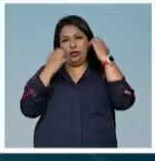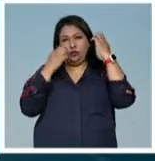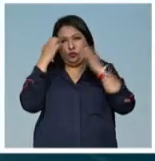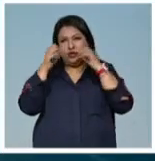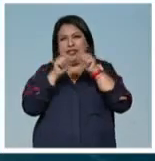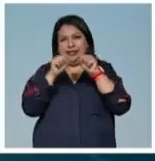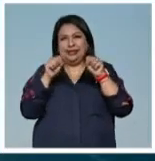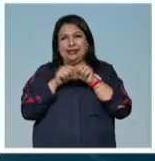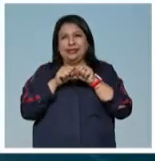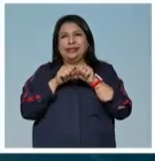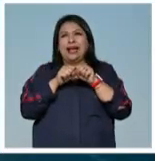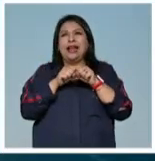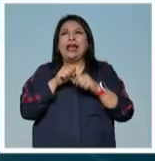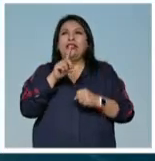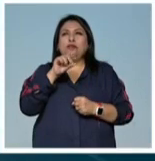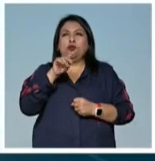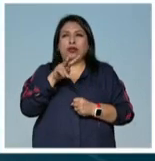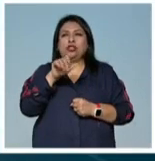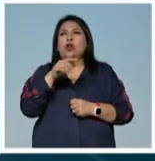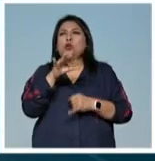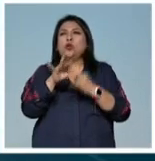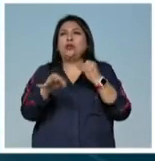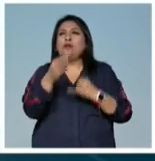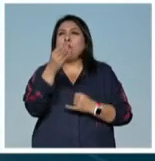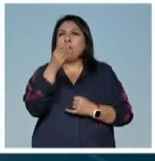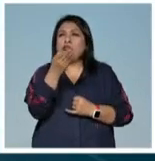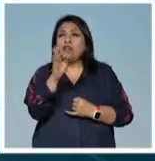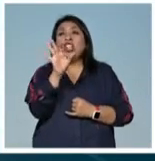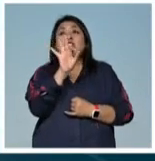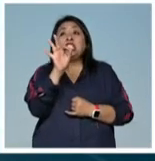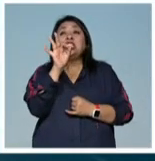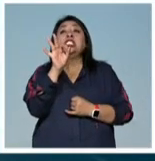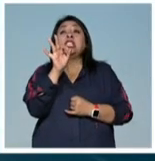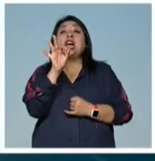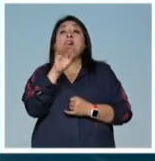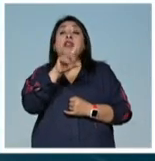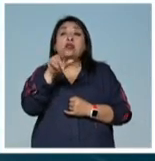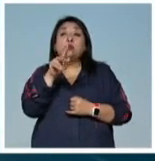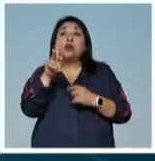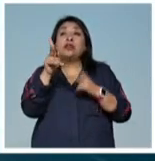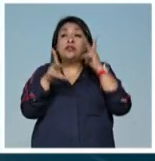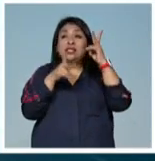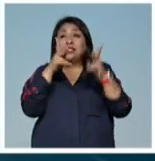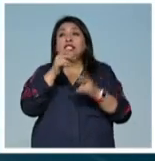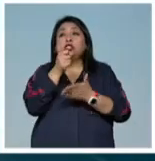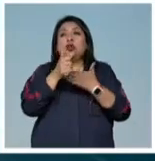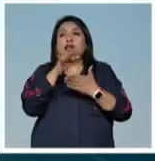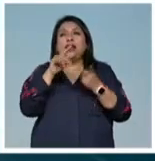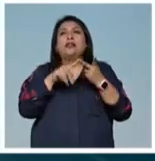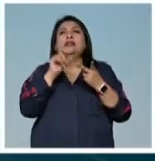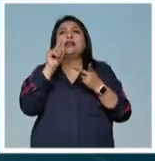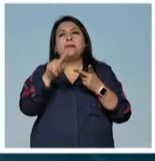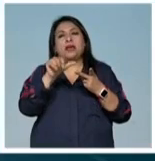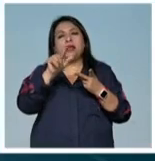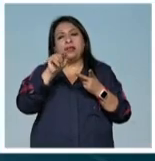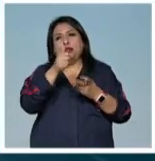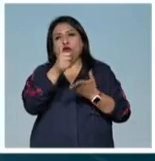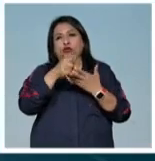Sala de la Provincia de la Diputación de Huelva a finales de febrero, posiblemente visite la ciudad de Cádiz y el Ateneo de la Ciudad de Madrid.